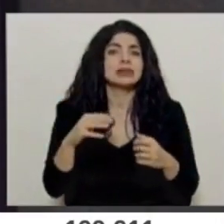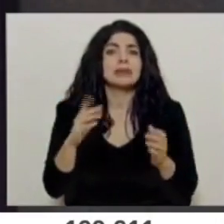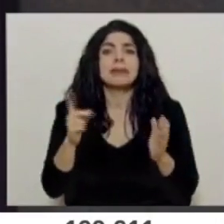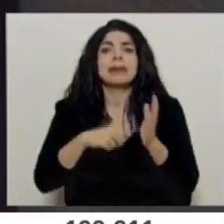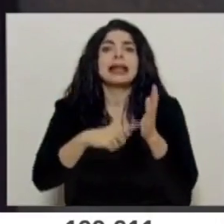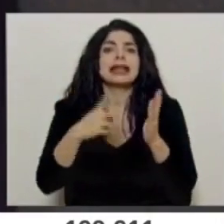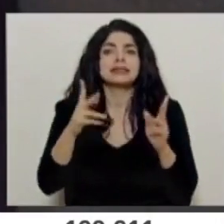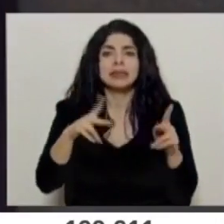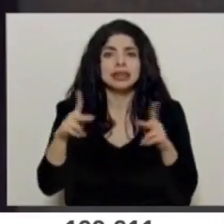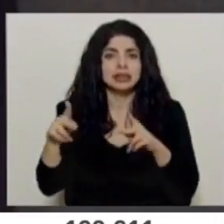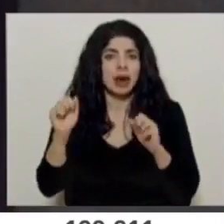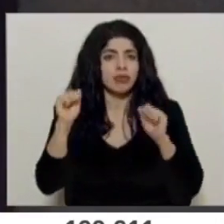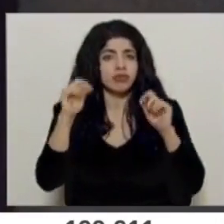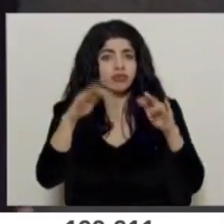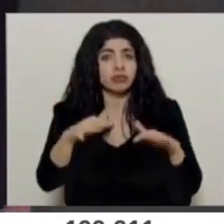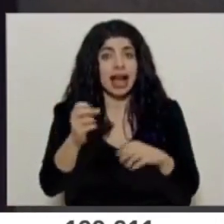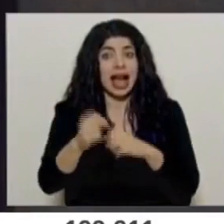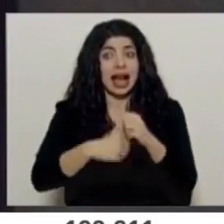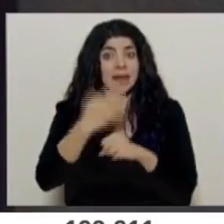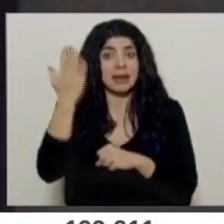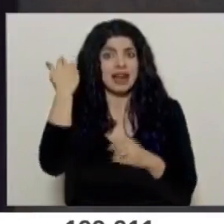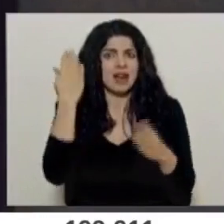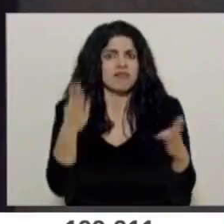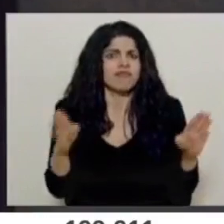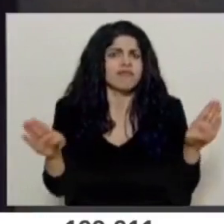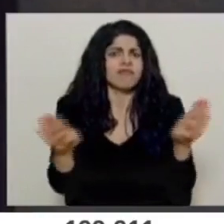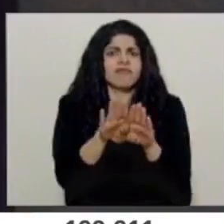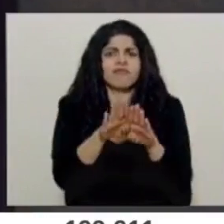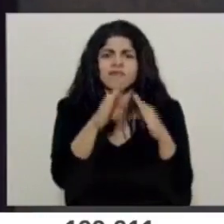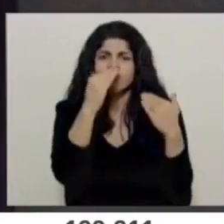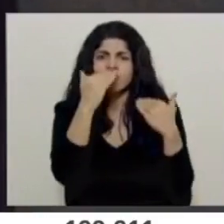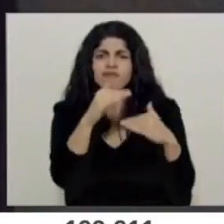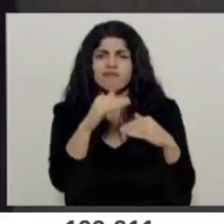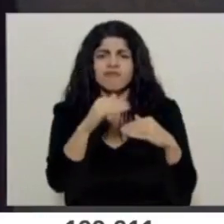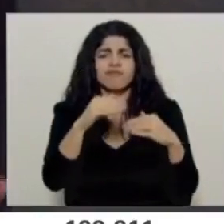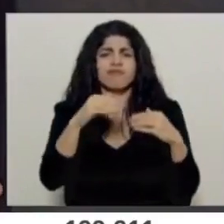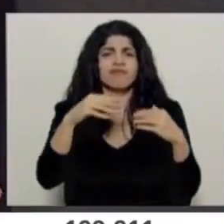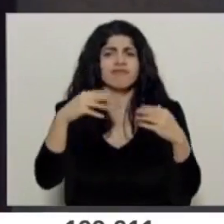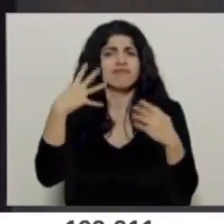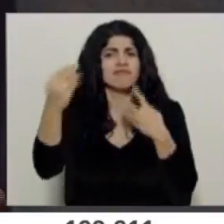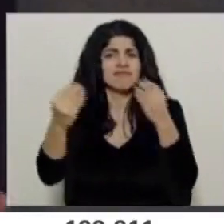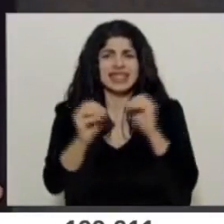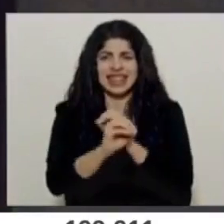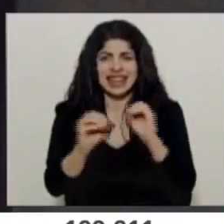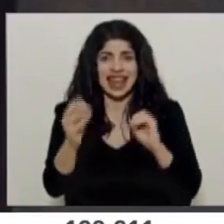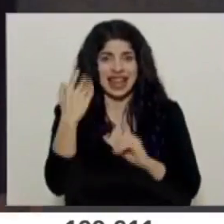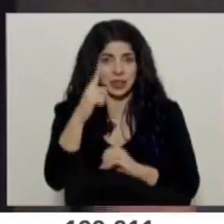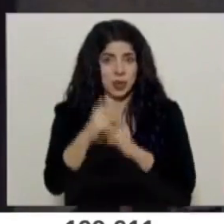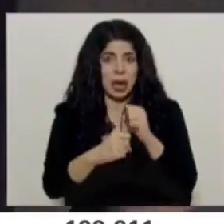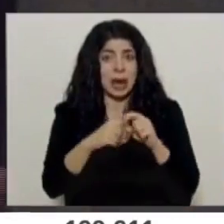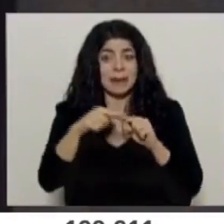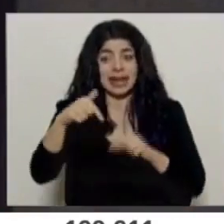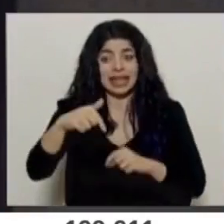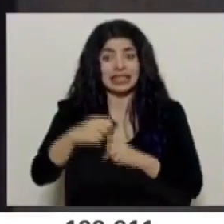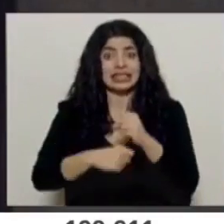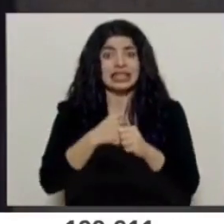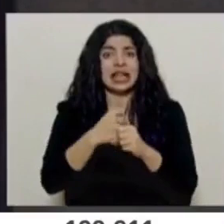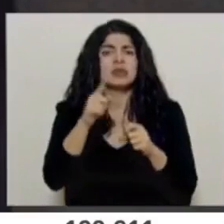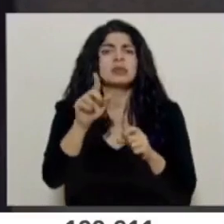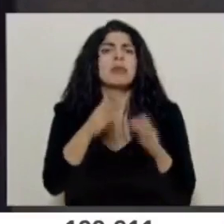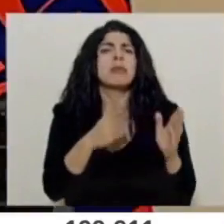año ustedes aplicaron un cierre total, impedimento total de movilización? ¿Cuál es el plan respecto a este